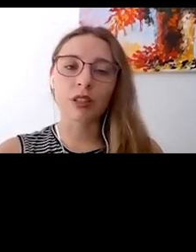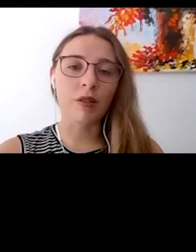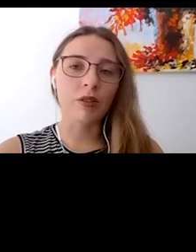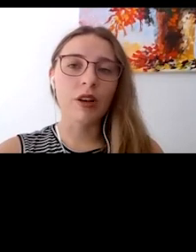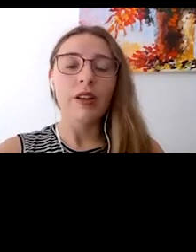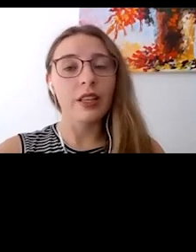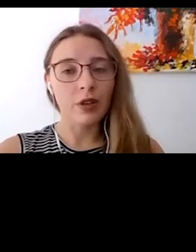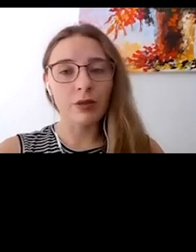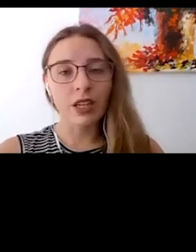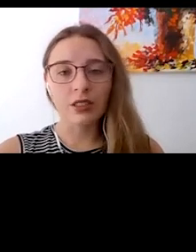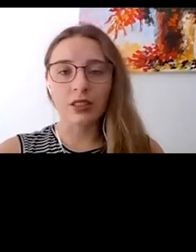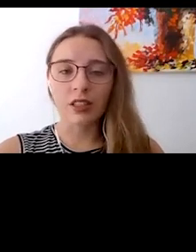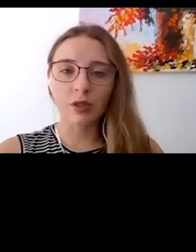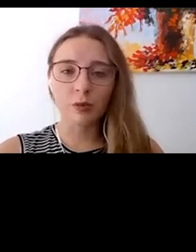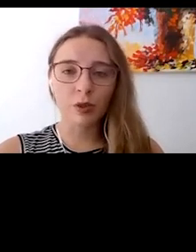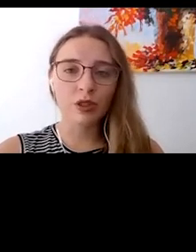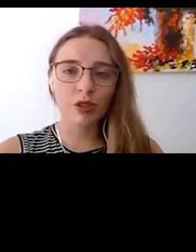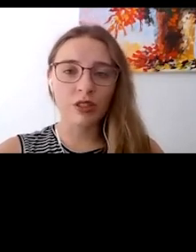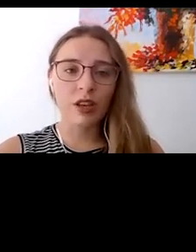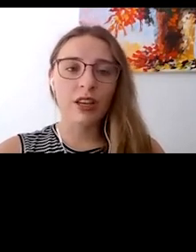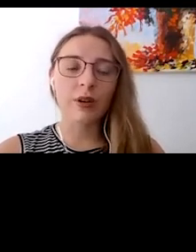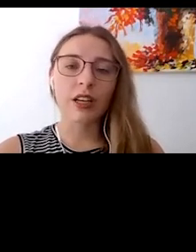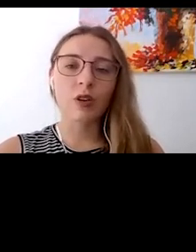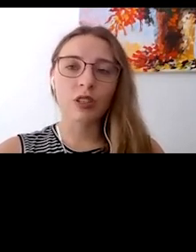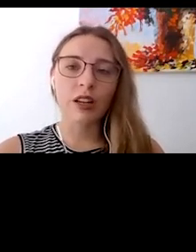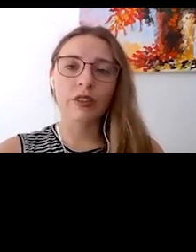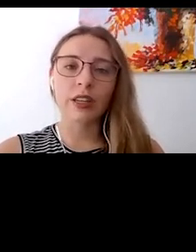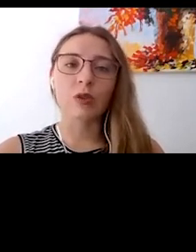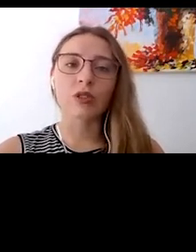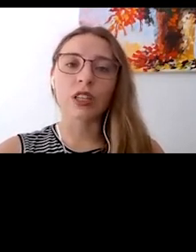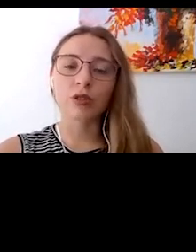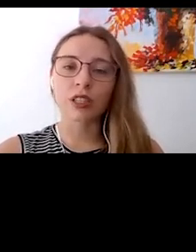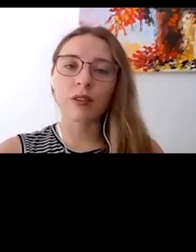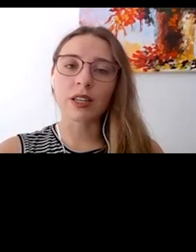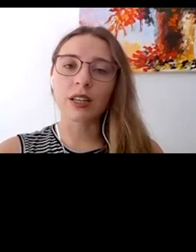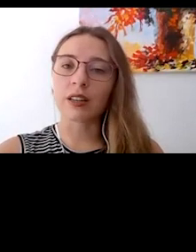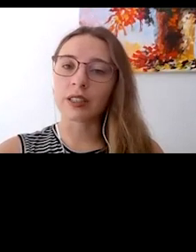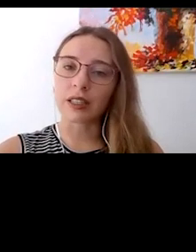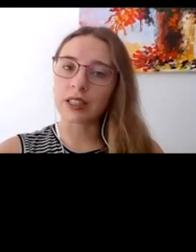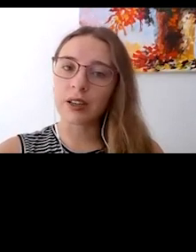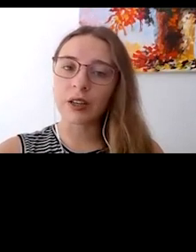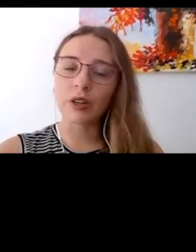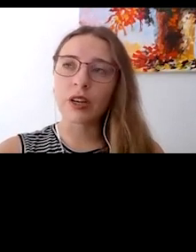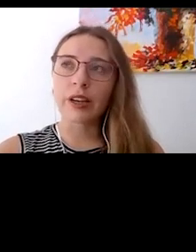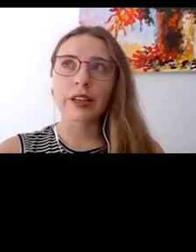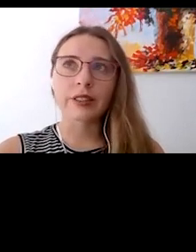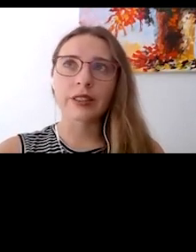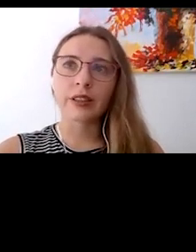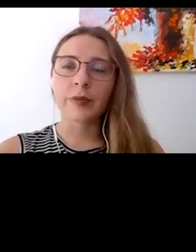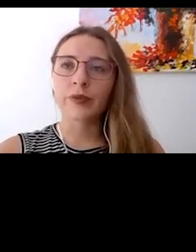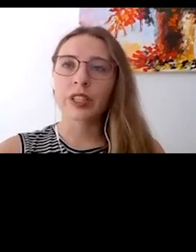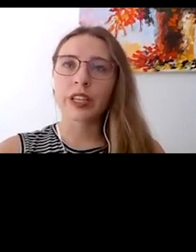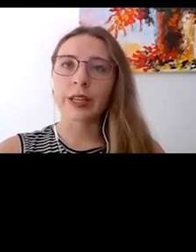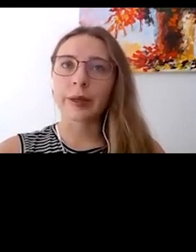Interior de Trabajo. De igual manera, si tenemos disposiciones que van en contra de los derechos que establece la Ley Federal del Trabajo, es